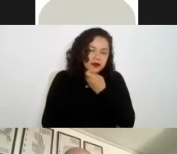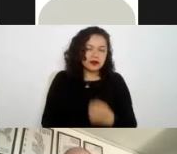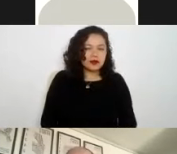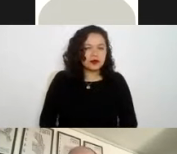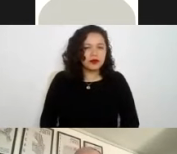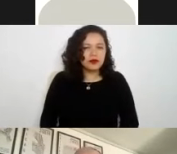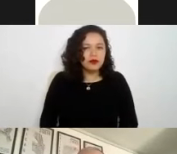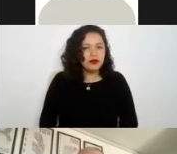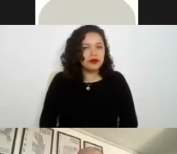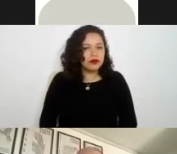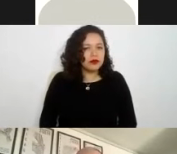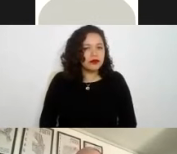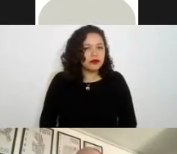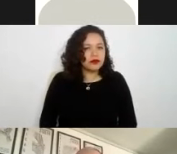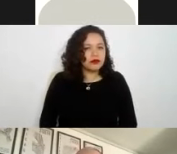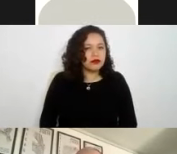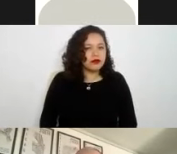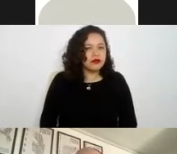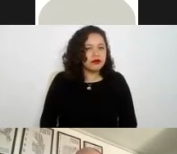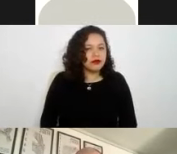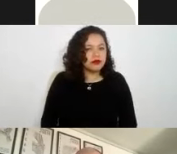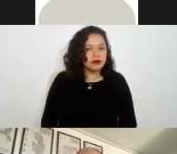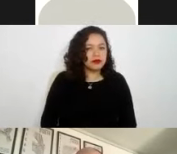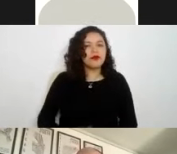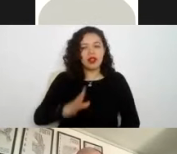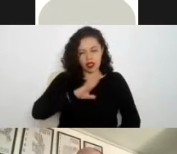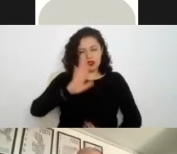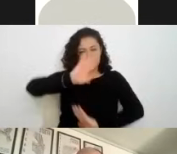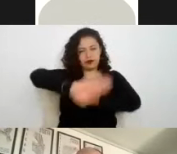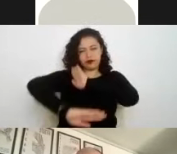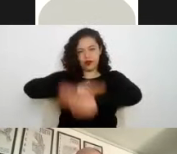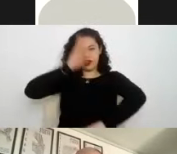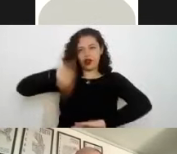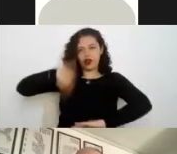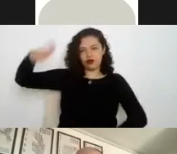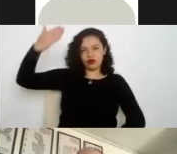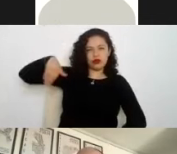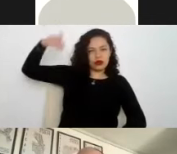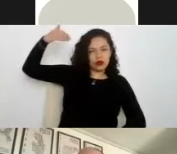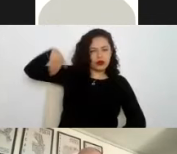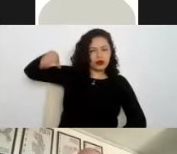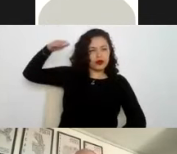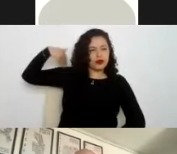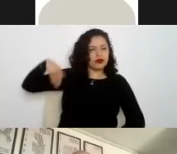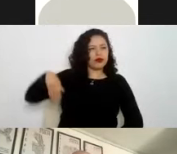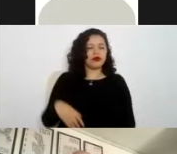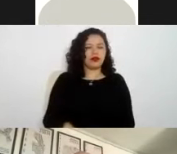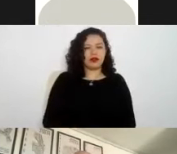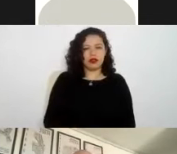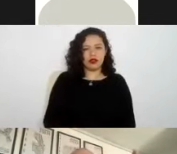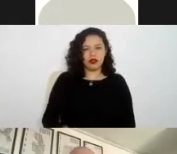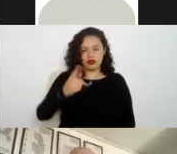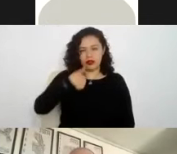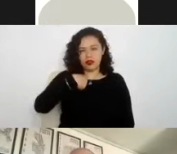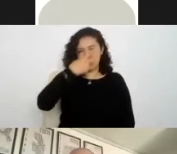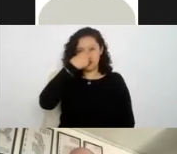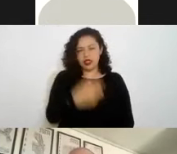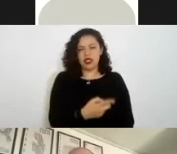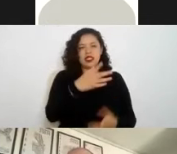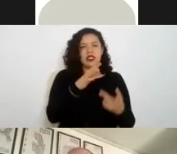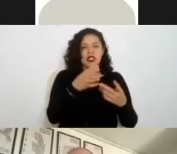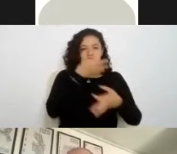la Amistad, pues fue un caso de éxito ya hace muchos años que creció muchísimo, pero como les decía, el marketing con causa es tener